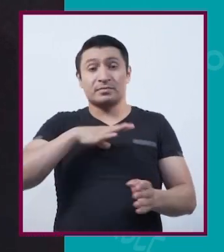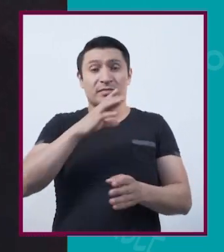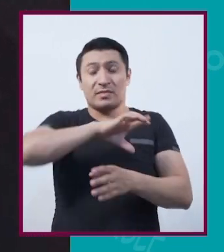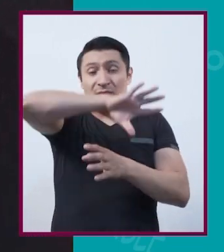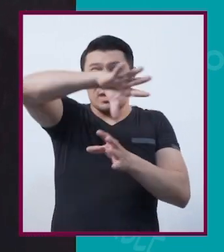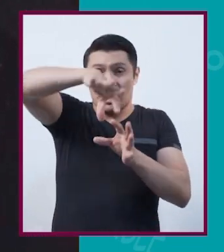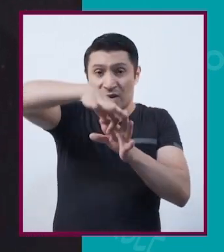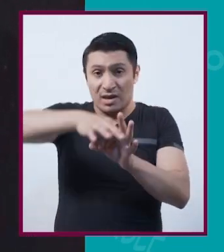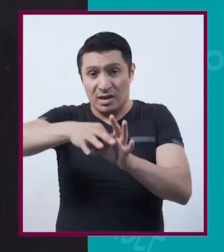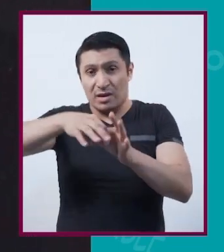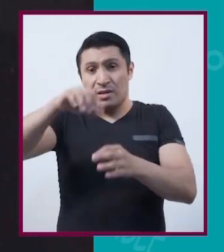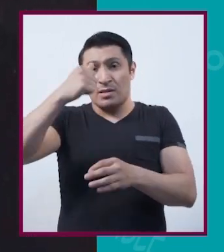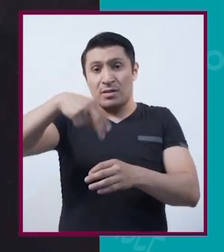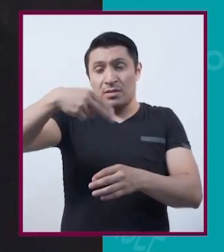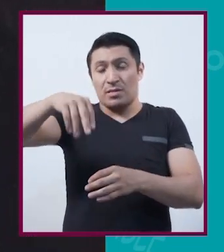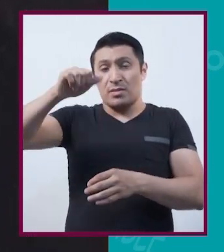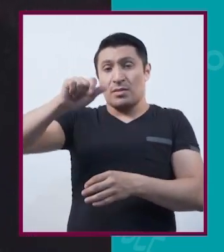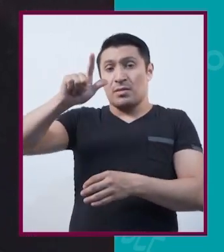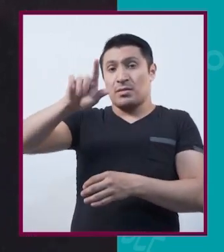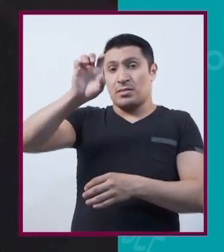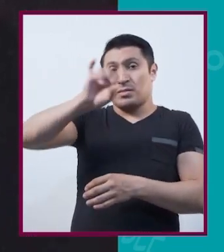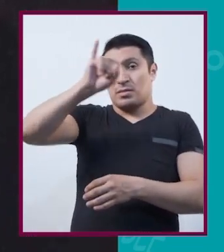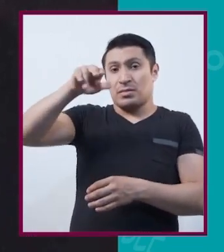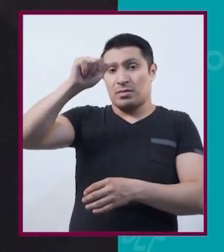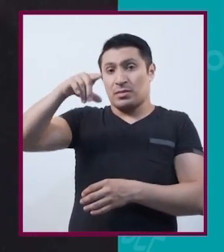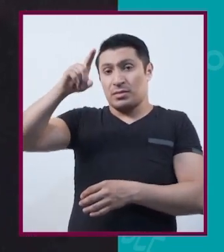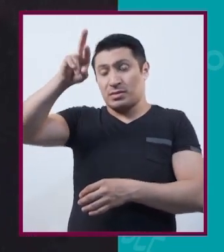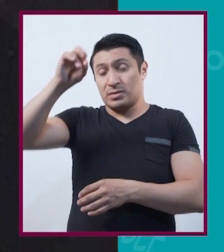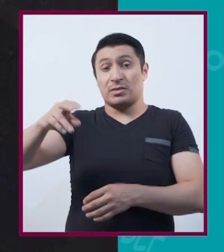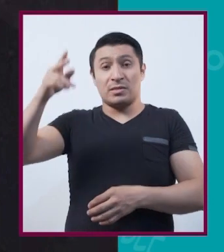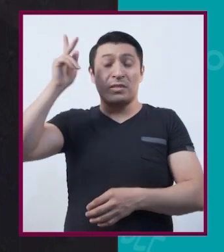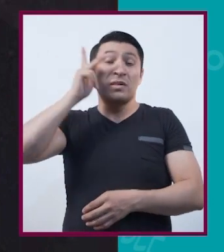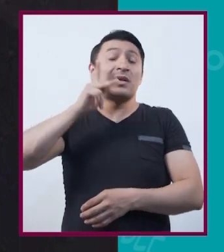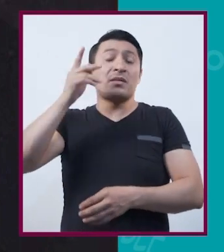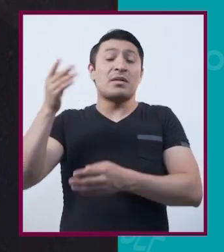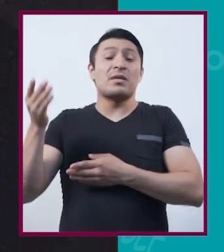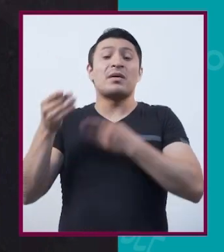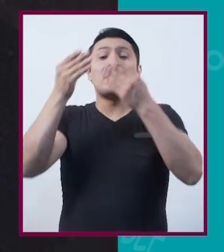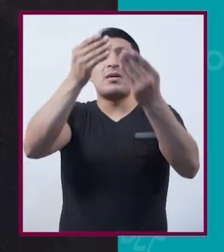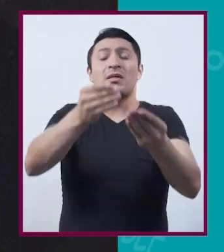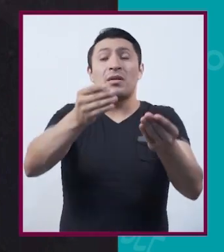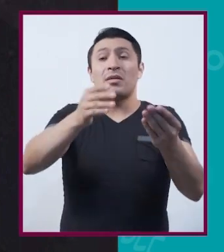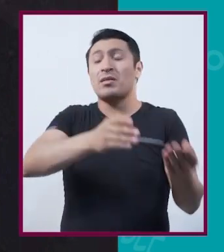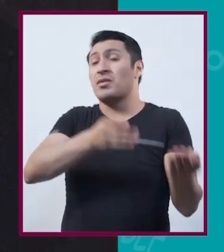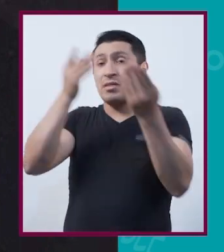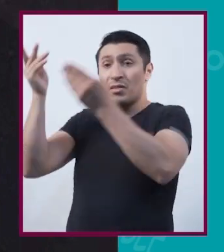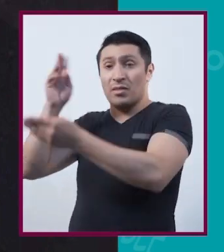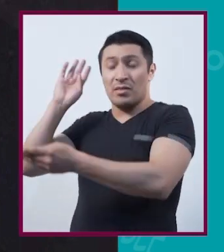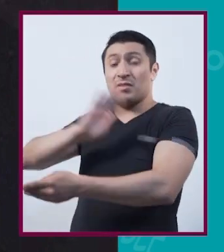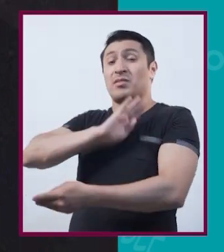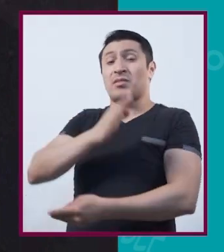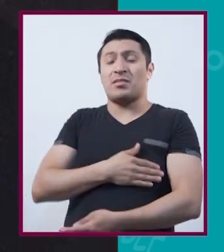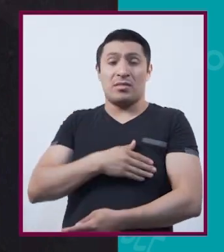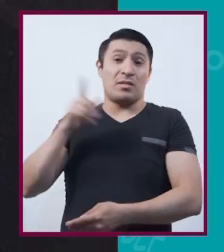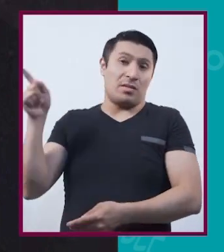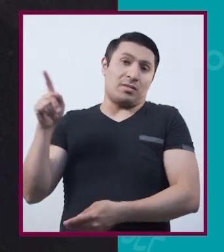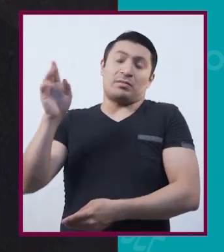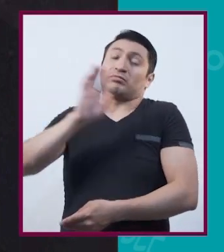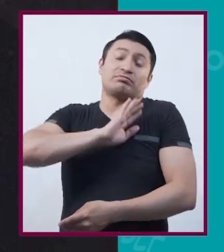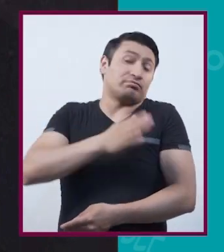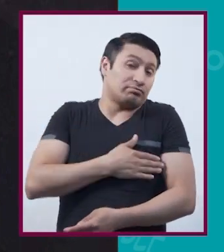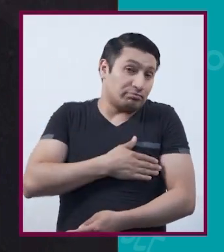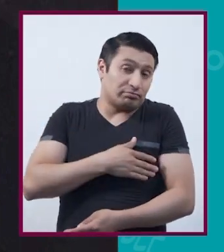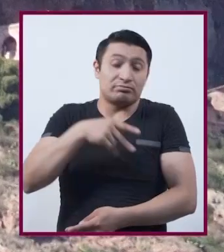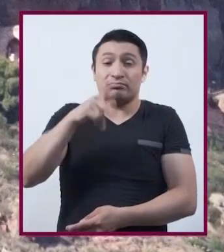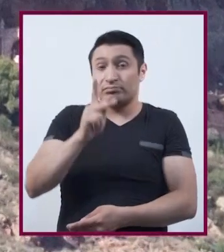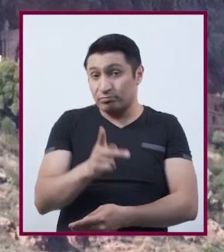historia. De hecho, apenas comienza. Después de Cristóbal Colón apareció en escena Hernán Cortés, el conquistador de la